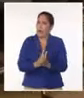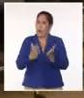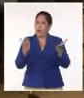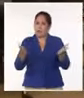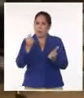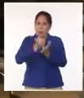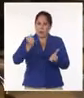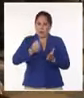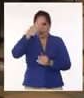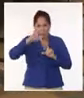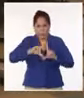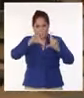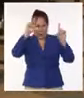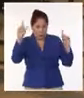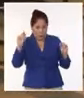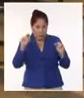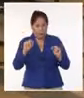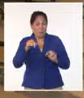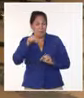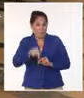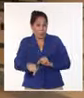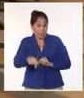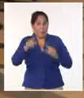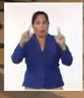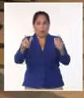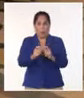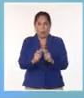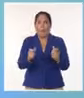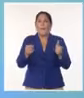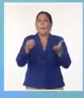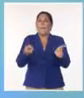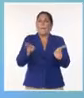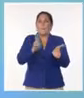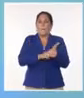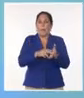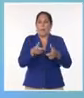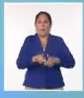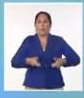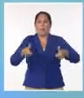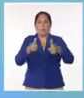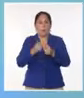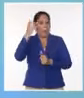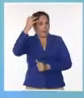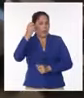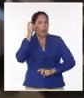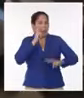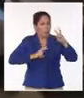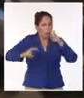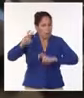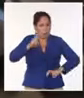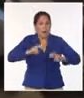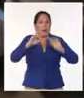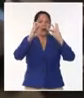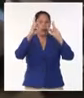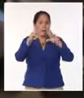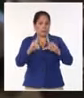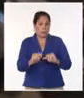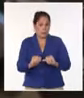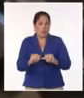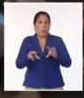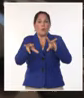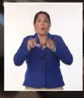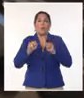de la República. En la agenda de la jornada, los miembros del Consejo de Estado examinaron también los resultados de la implementación del